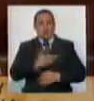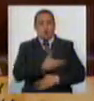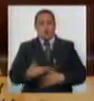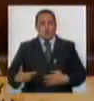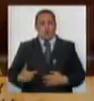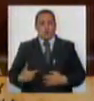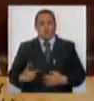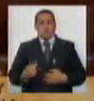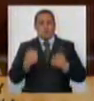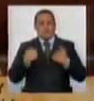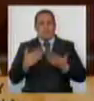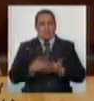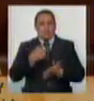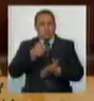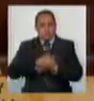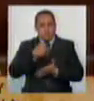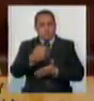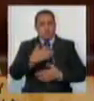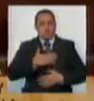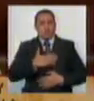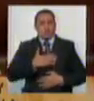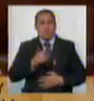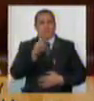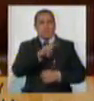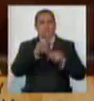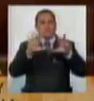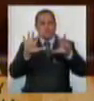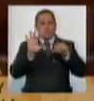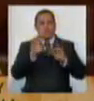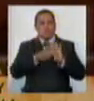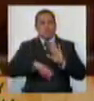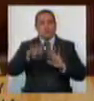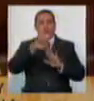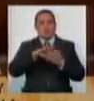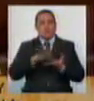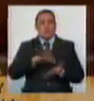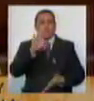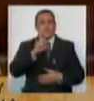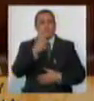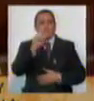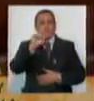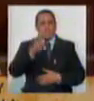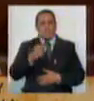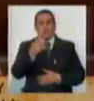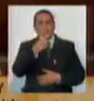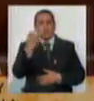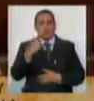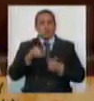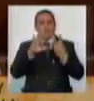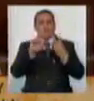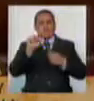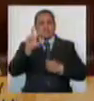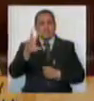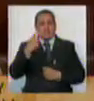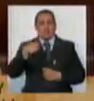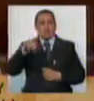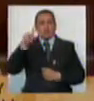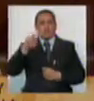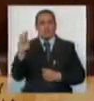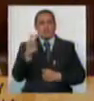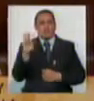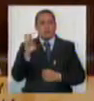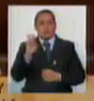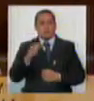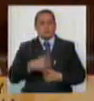gobierno, hemos adjudicado 28 proyectos por más de 20.473 millones de